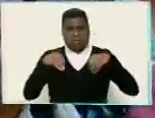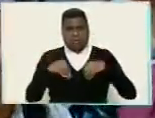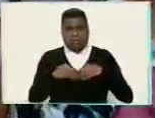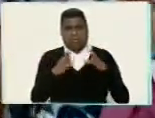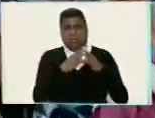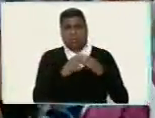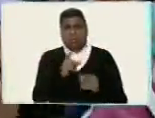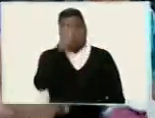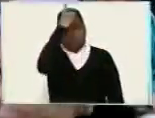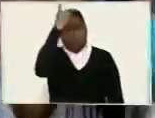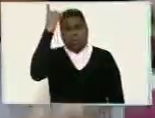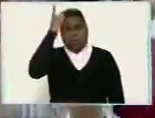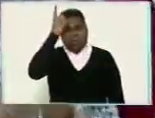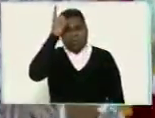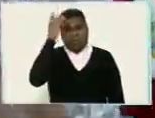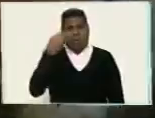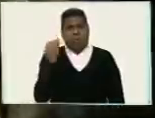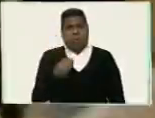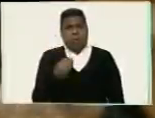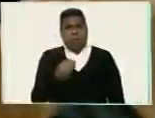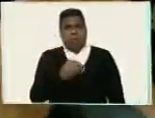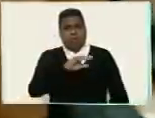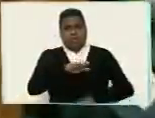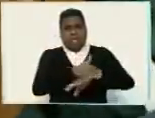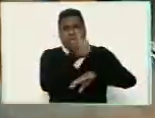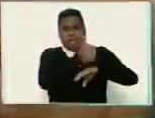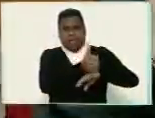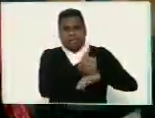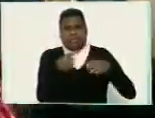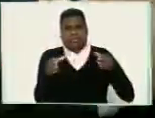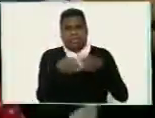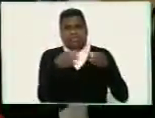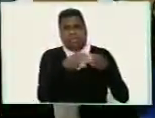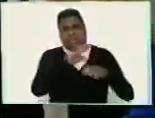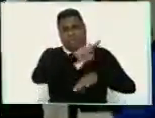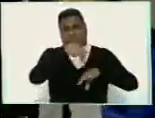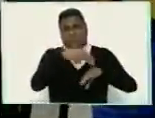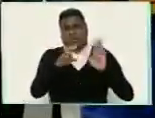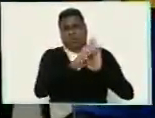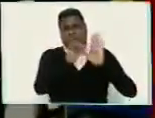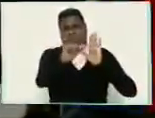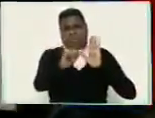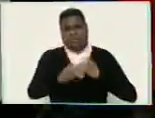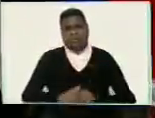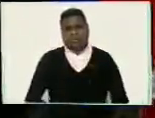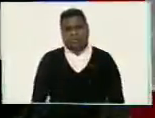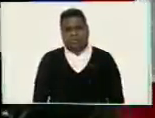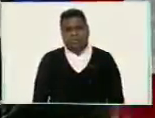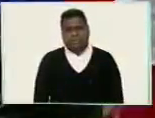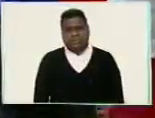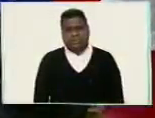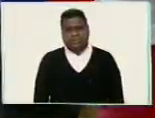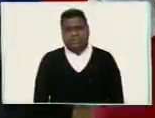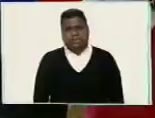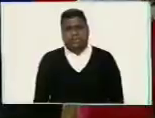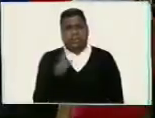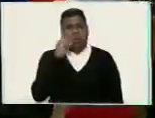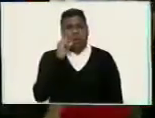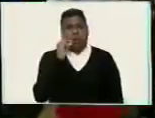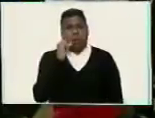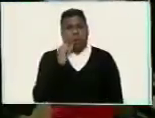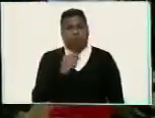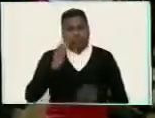como presidente de la plenipotenciaria Asamblea Nacional Constituyente. Un hombre